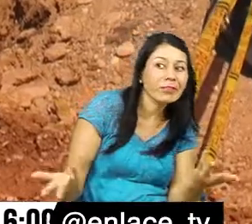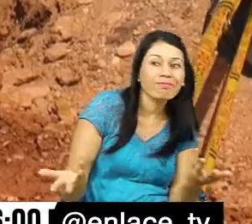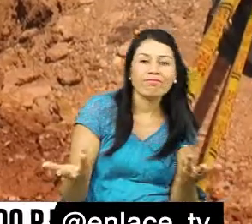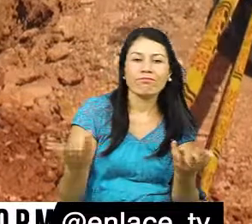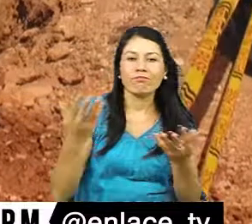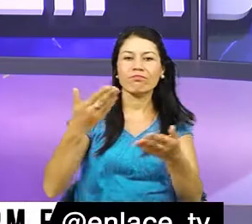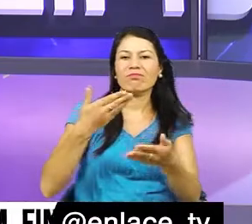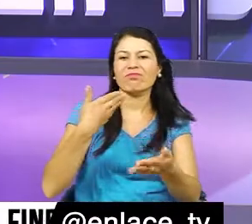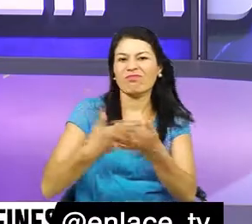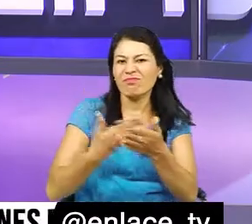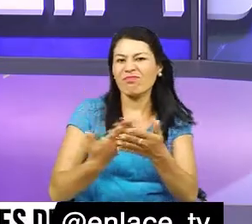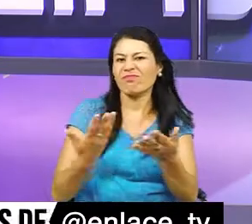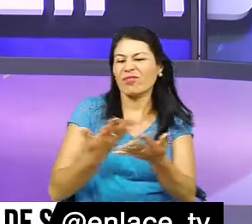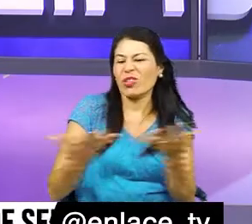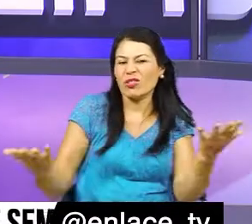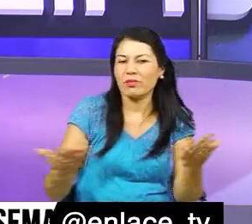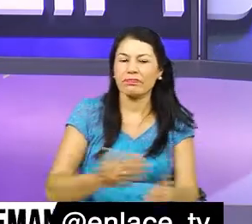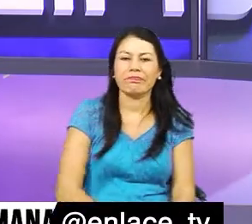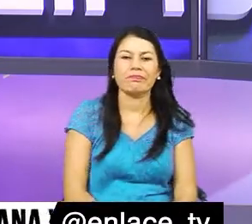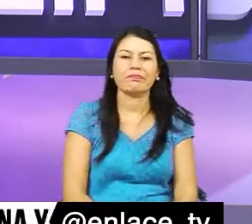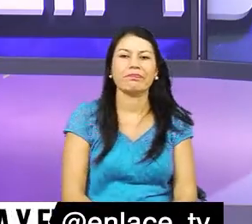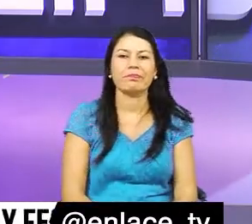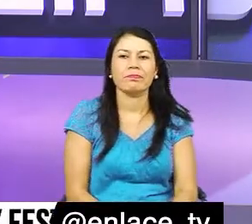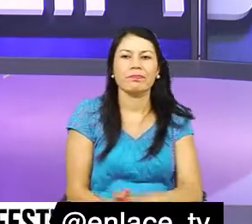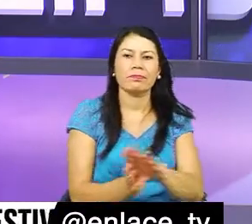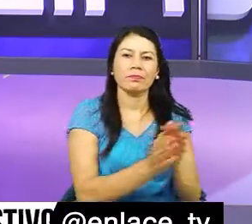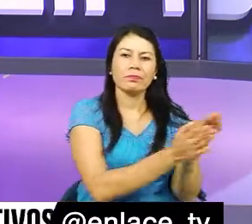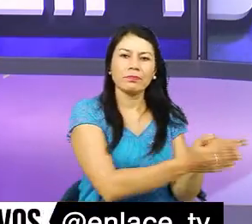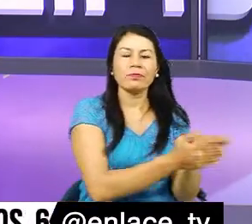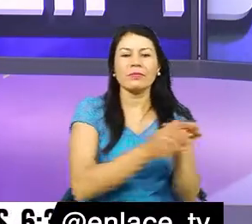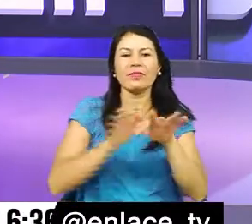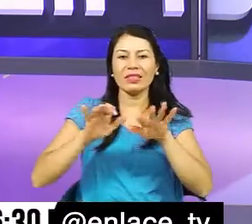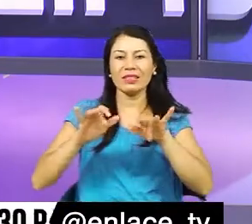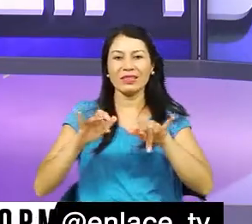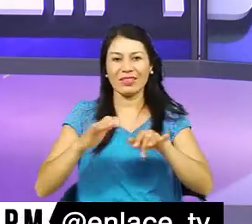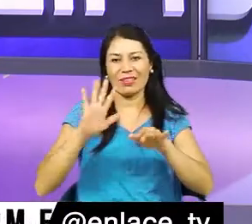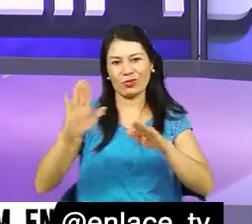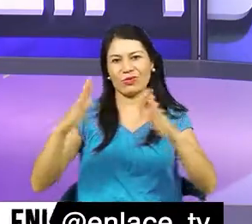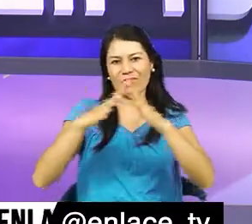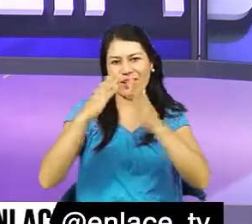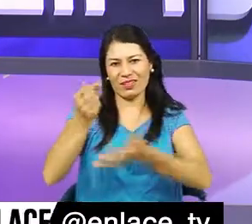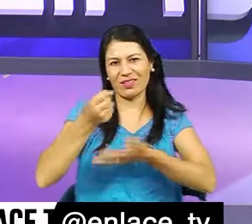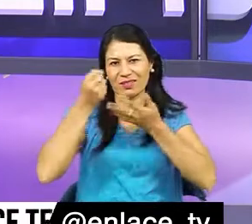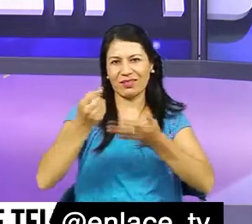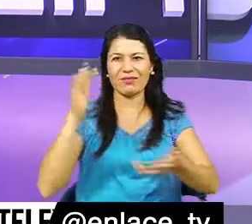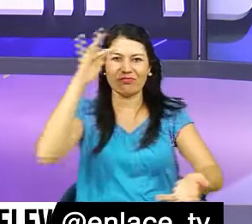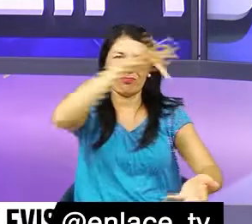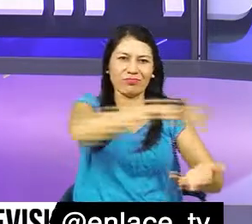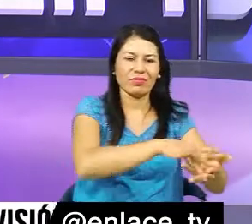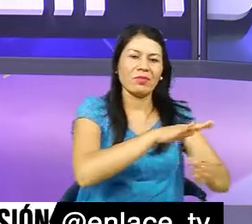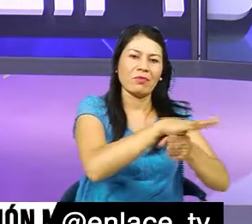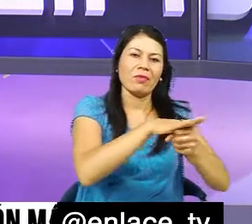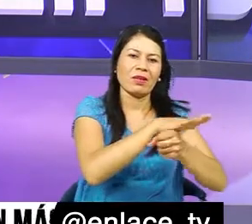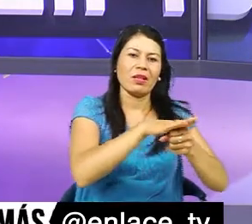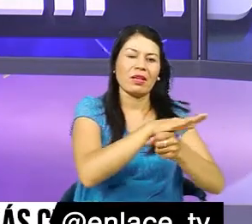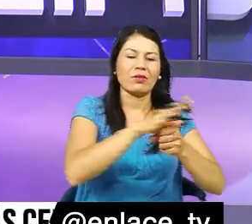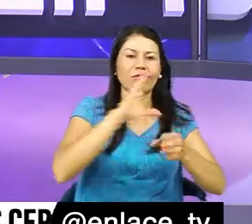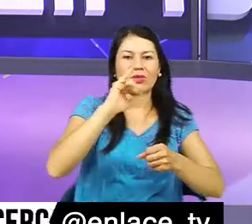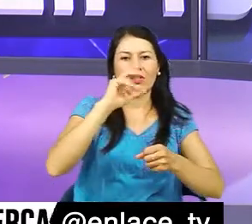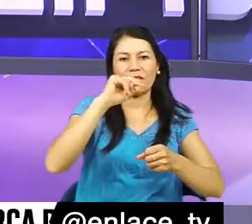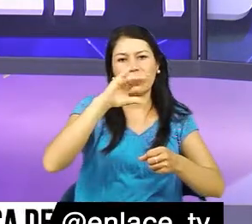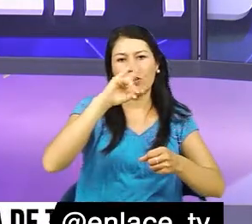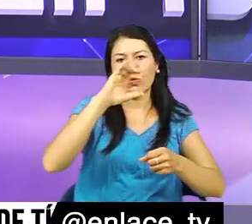obras. La Secretaría de Hacienda llegó al barrio Cincuentenario con el programa Pagar Sí Paga, eso con el objetivo de que los habitantes